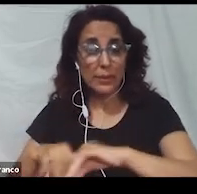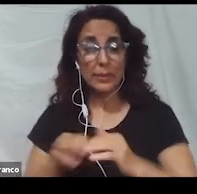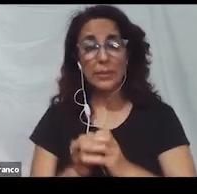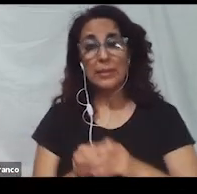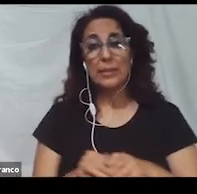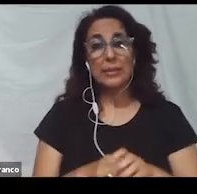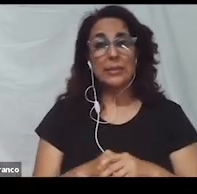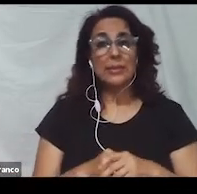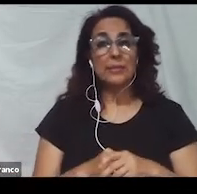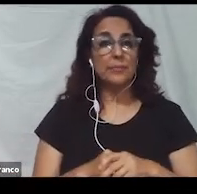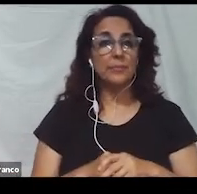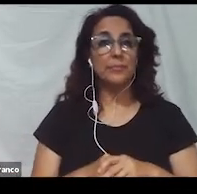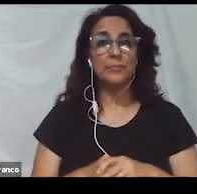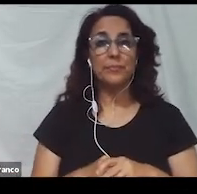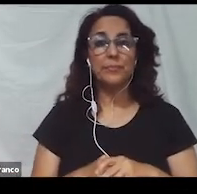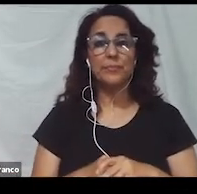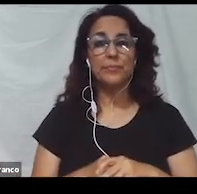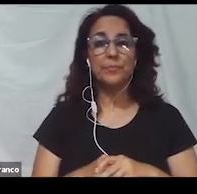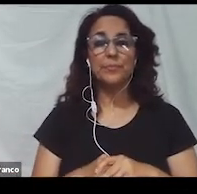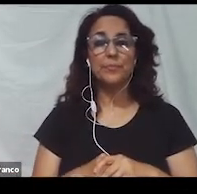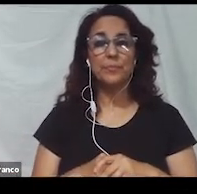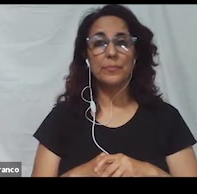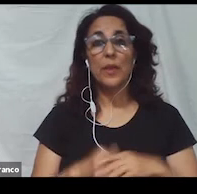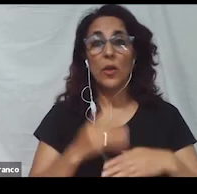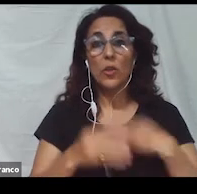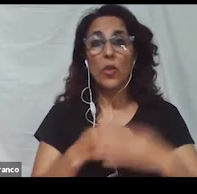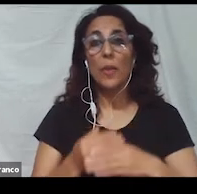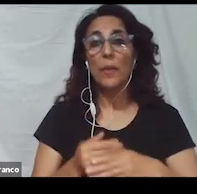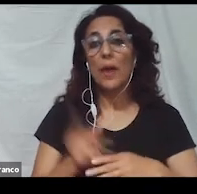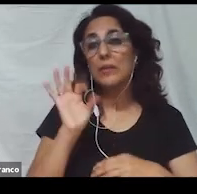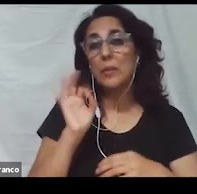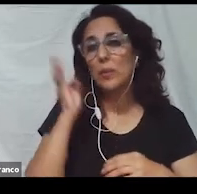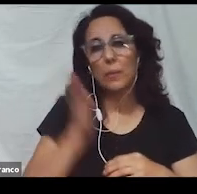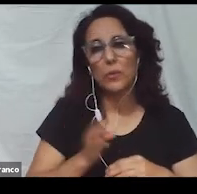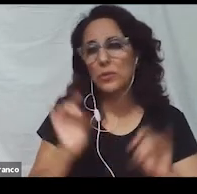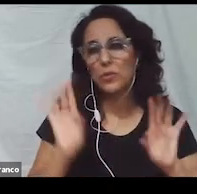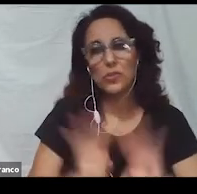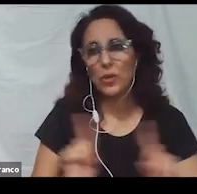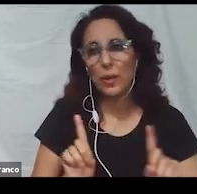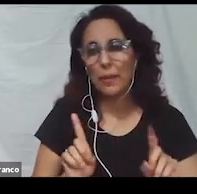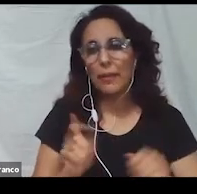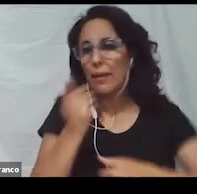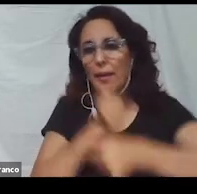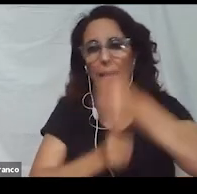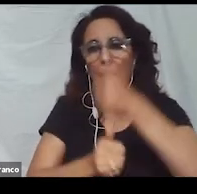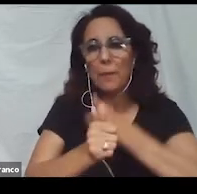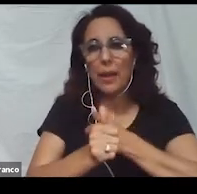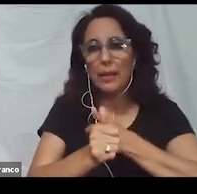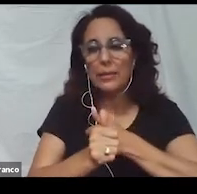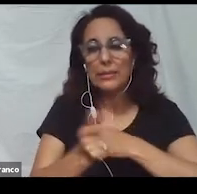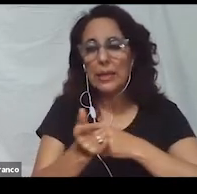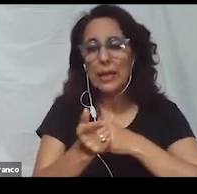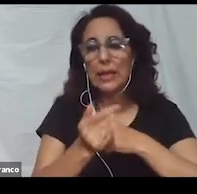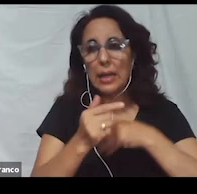detecten el 50% de casos aproximadamente. Esto significa que todavía no existe una tecnología que les pueda decir que va a